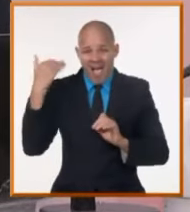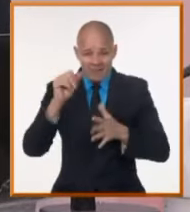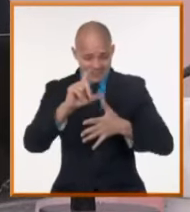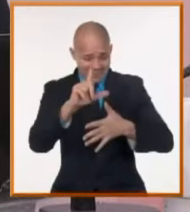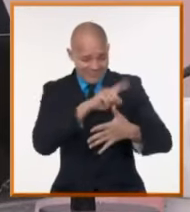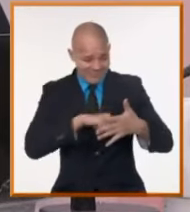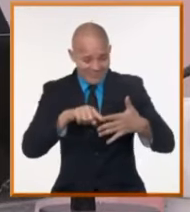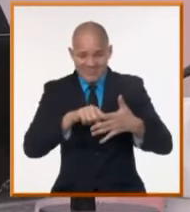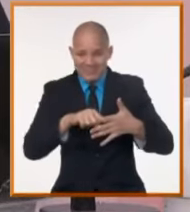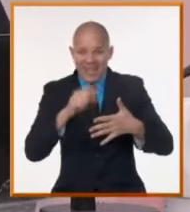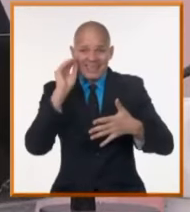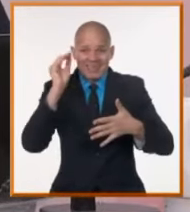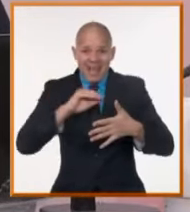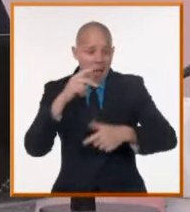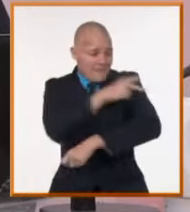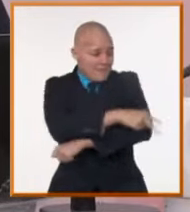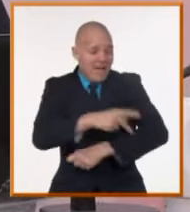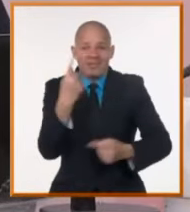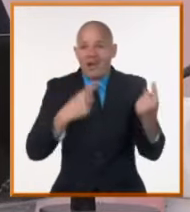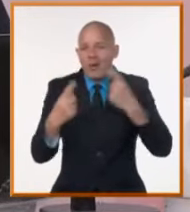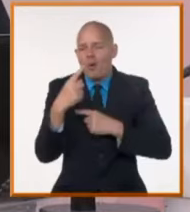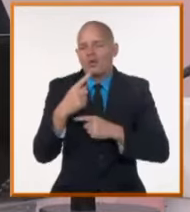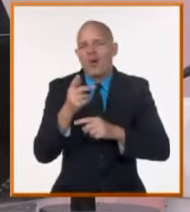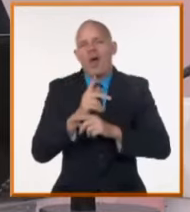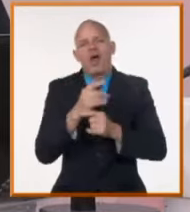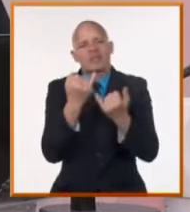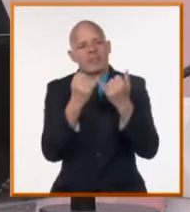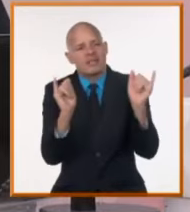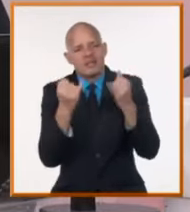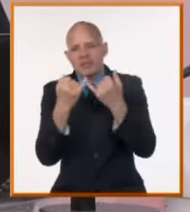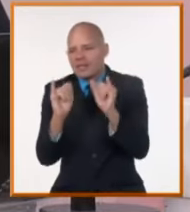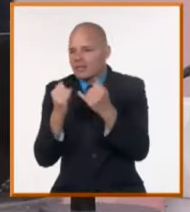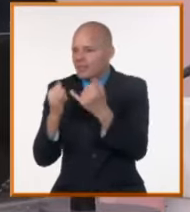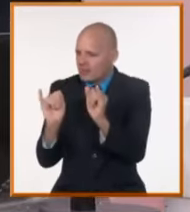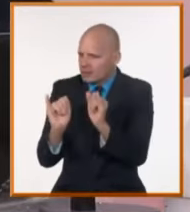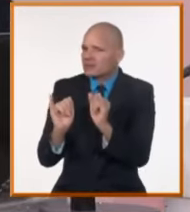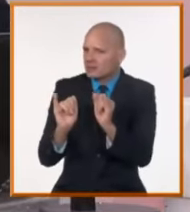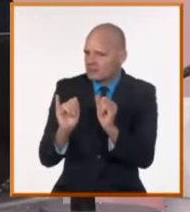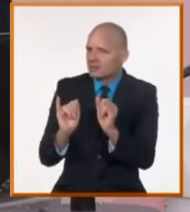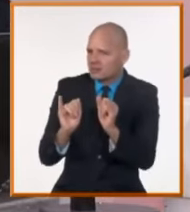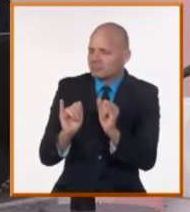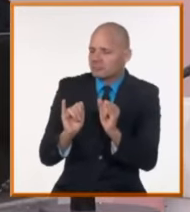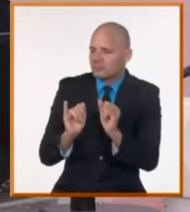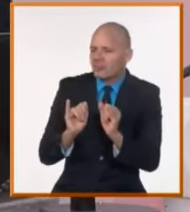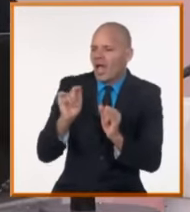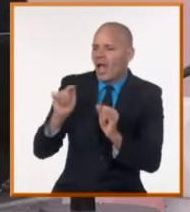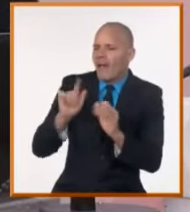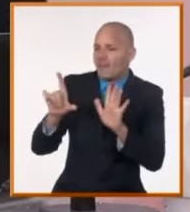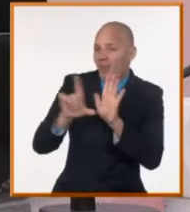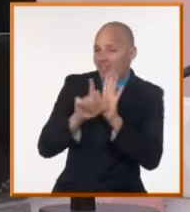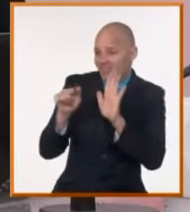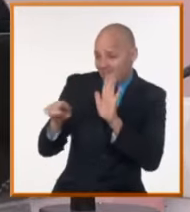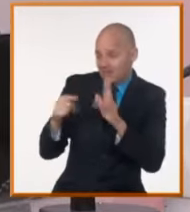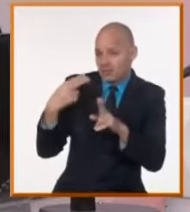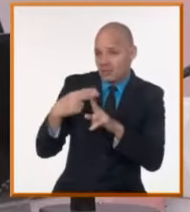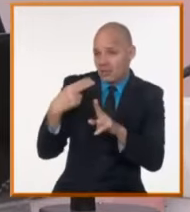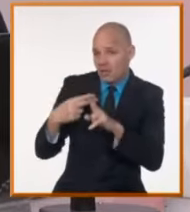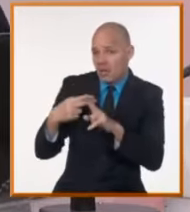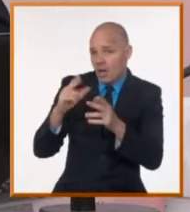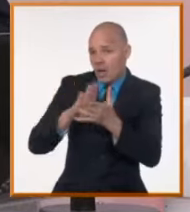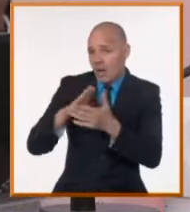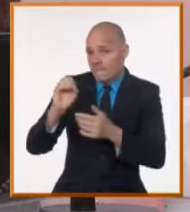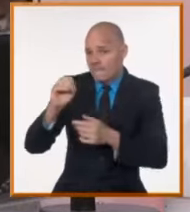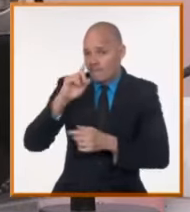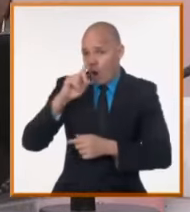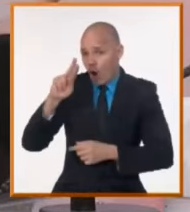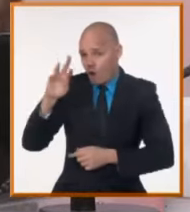muchos países latinoamericanos ya. Y la doctrina Monroe no es solamente la pretensión de dominar,